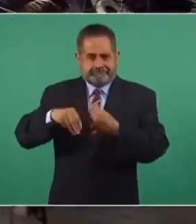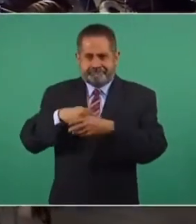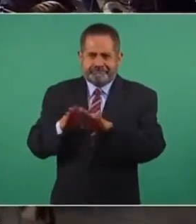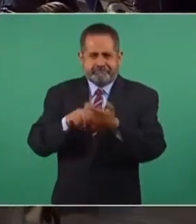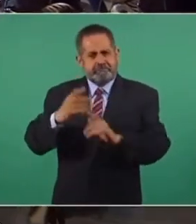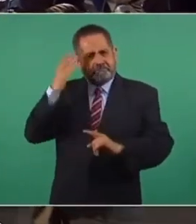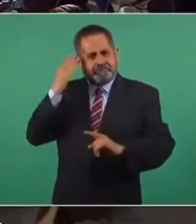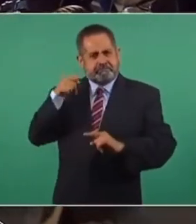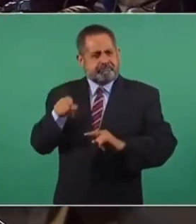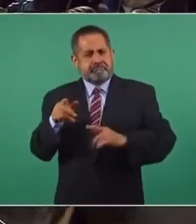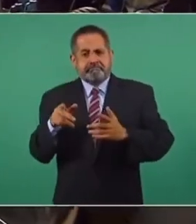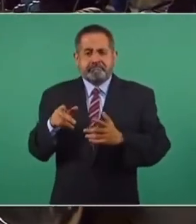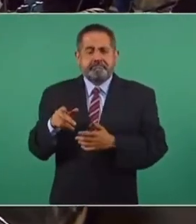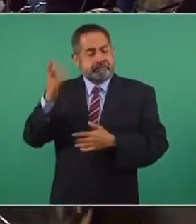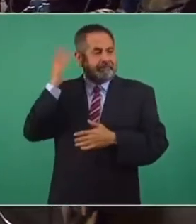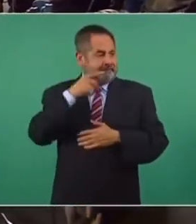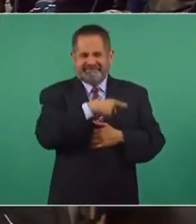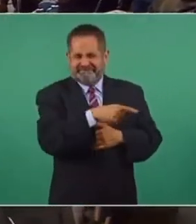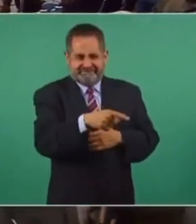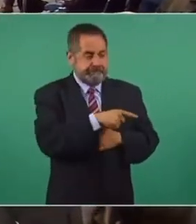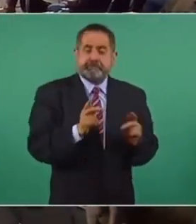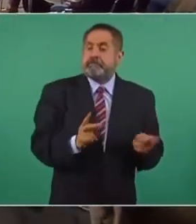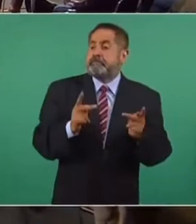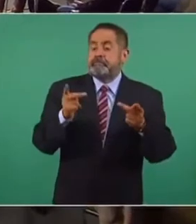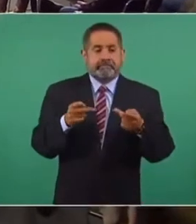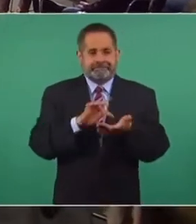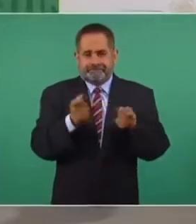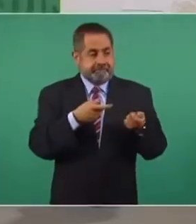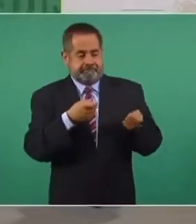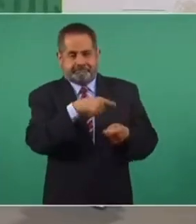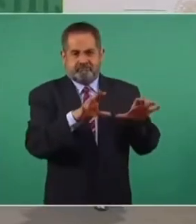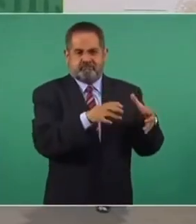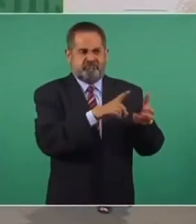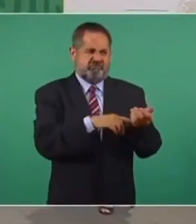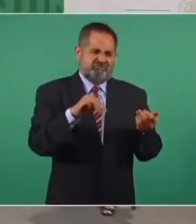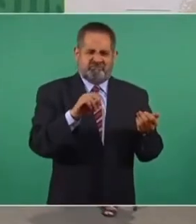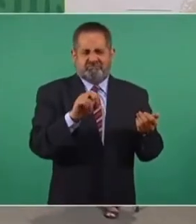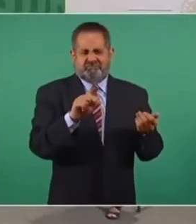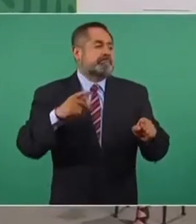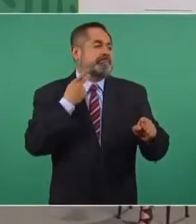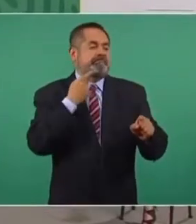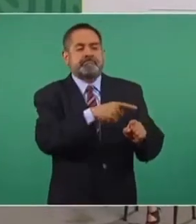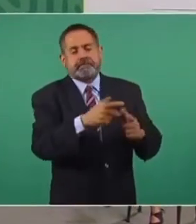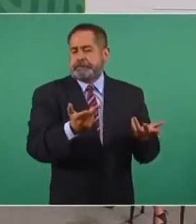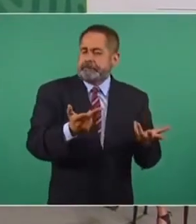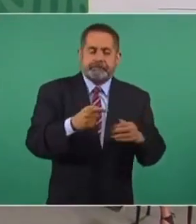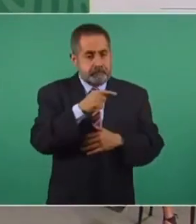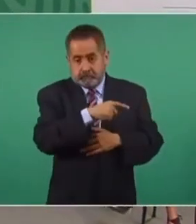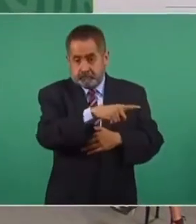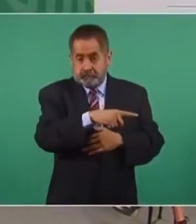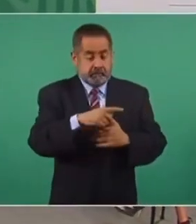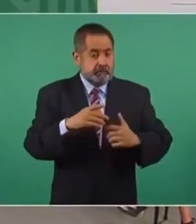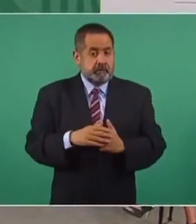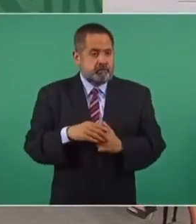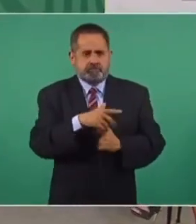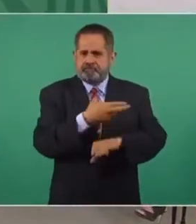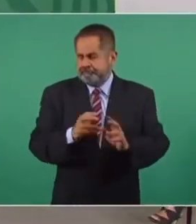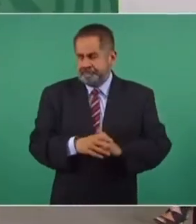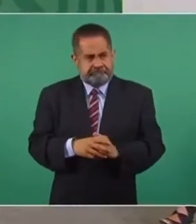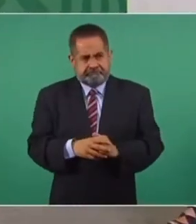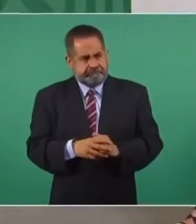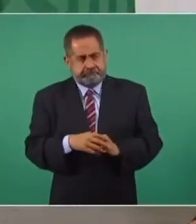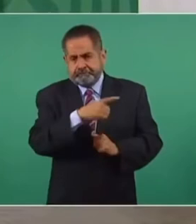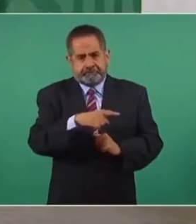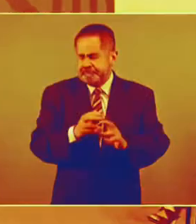que controlaban la venta de los medicamentos, estos monopolios vinculados a políticos, llevaron a cabo acciones